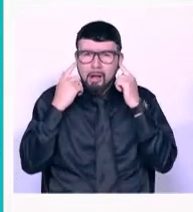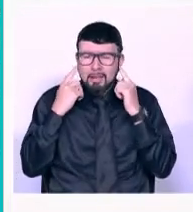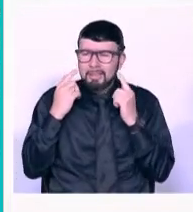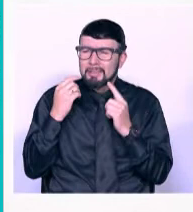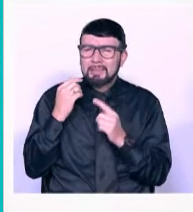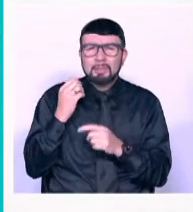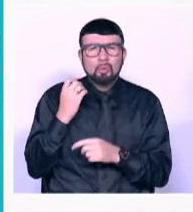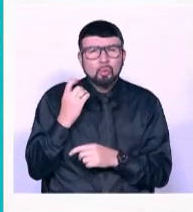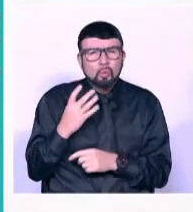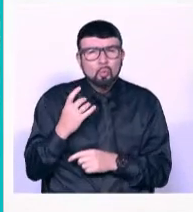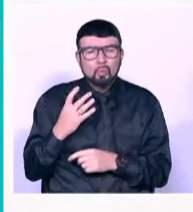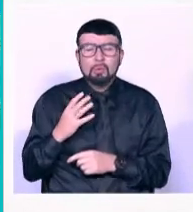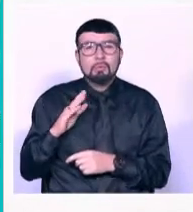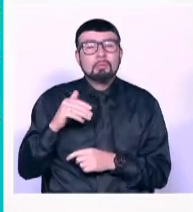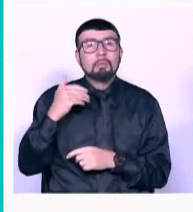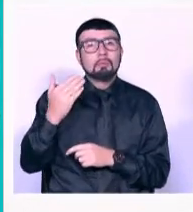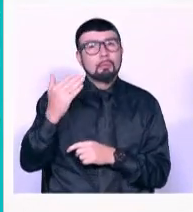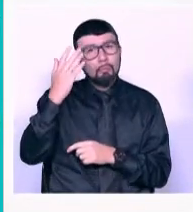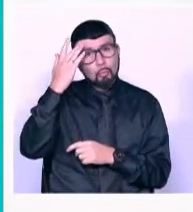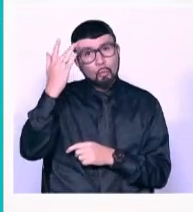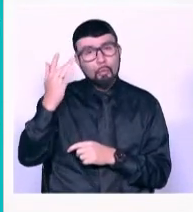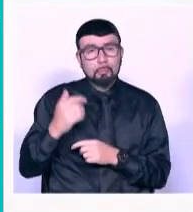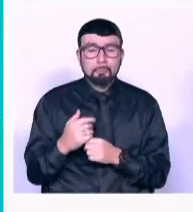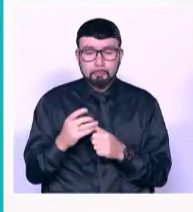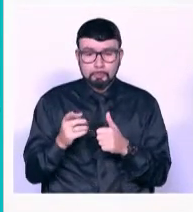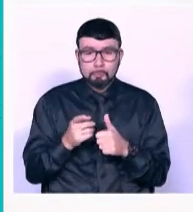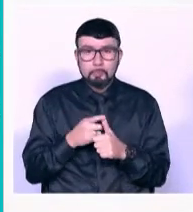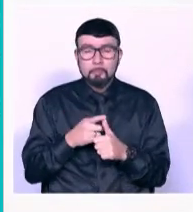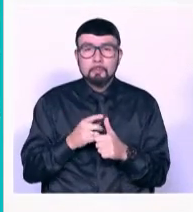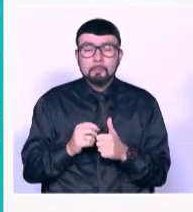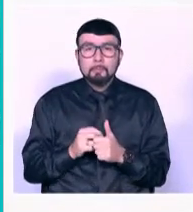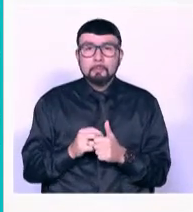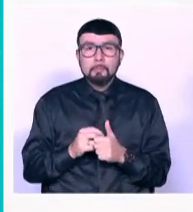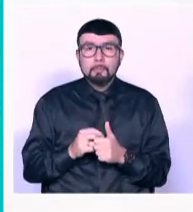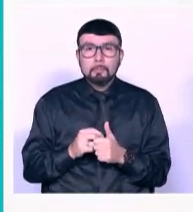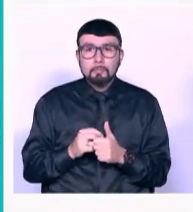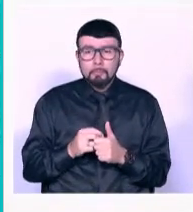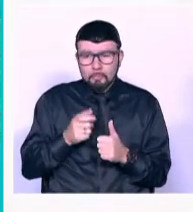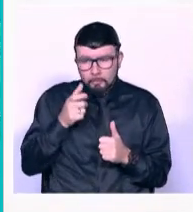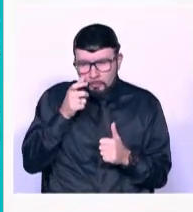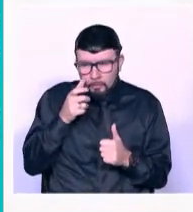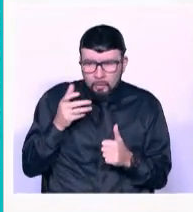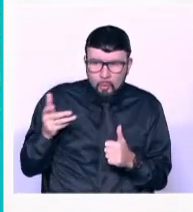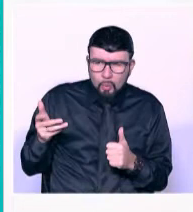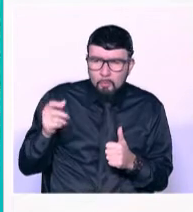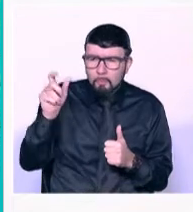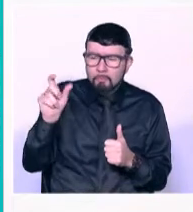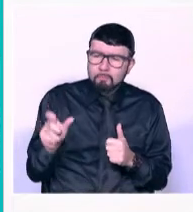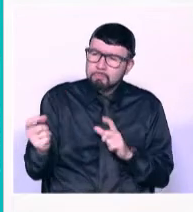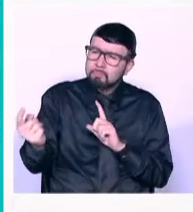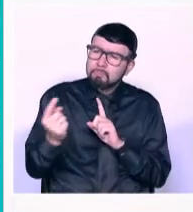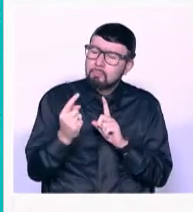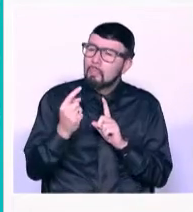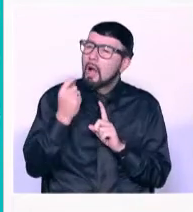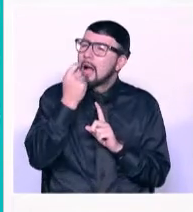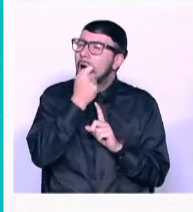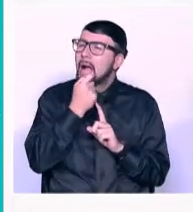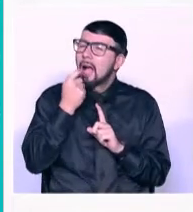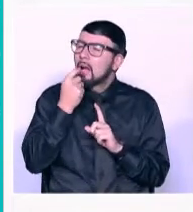esta patología? Inicialmente nosotros debemos mirar cómo está el paciente, cómo es su